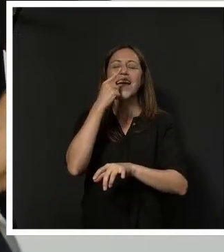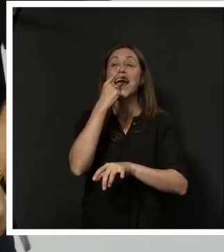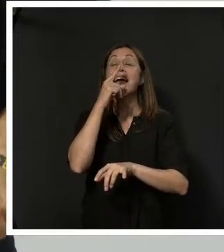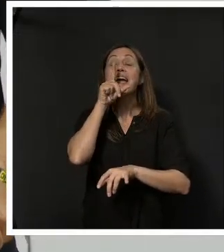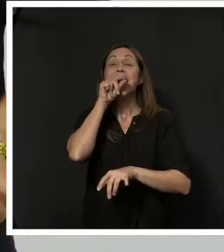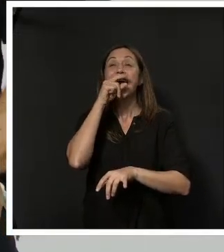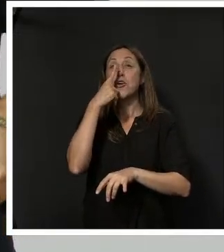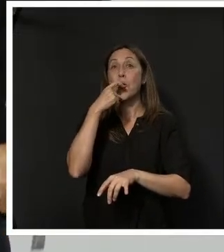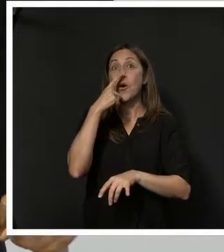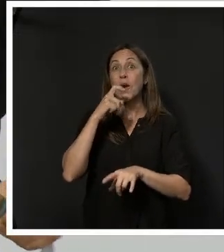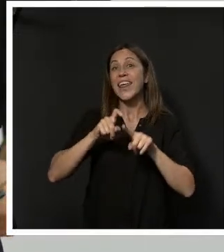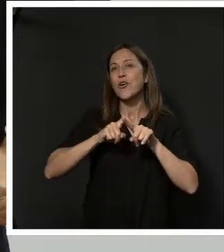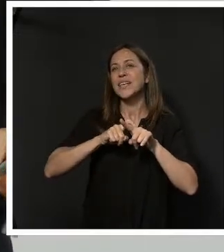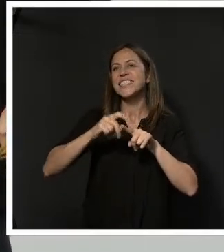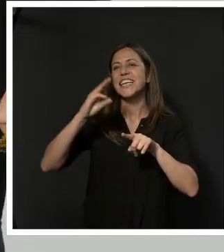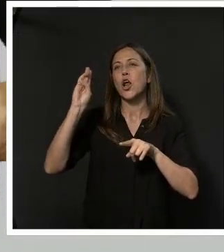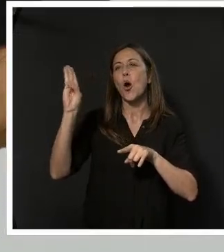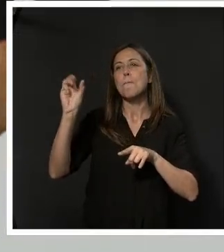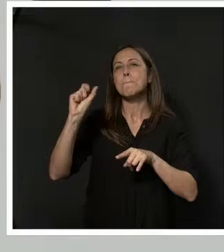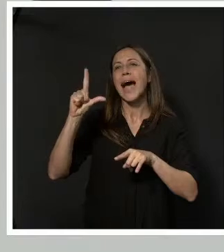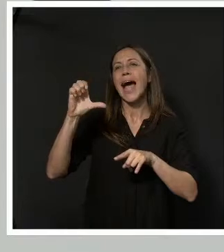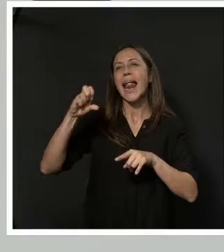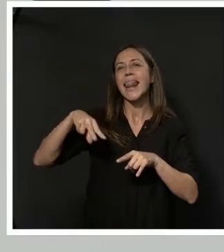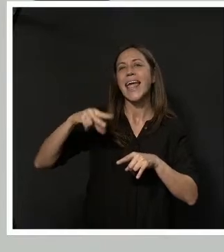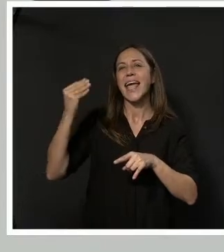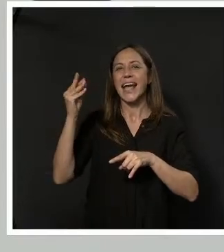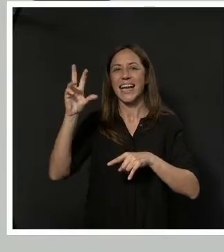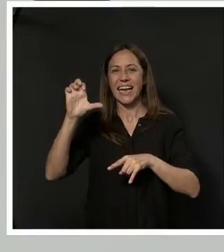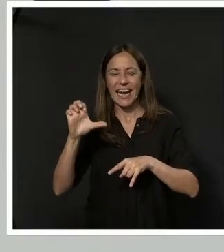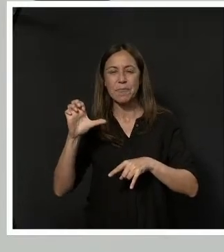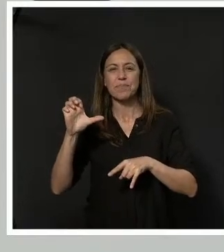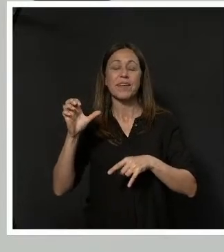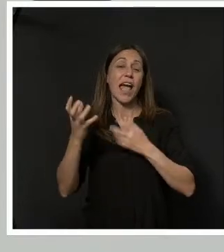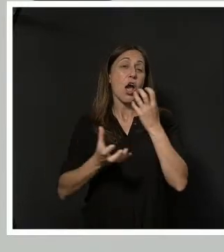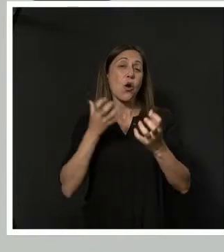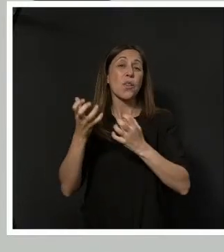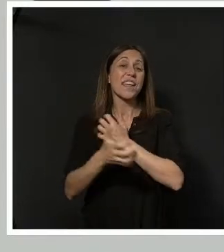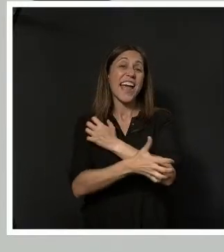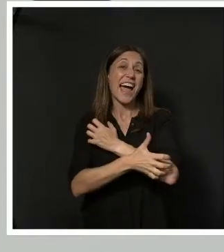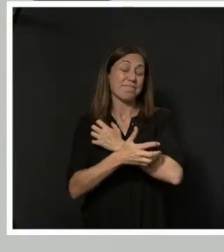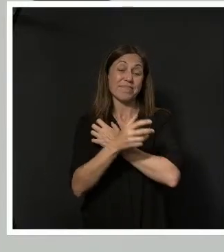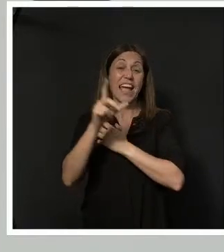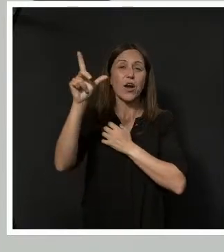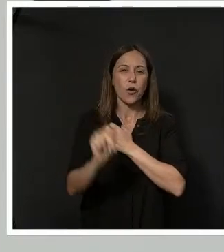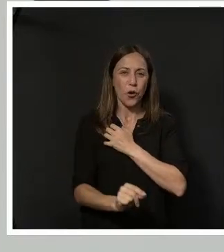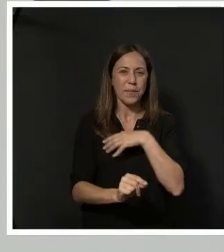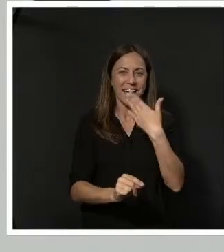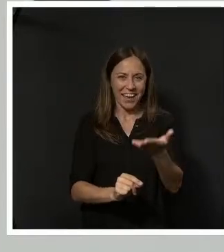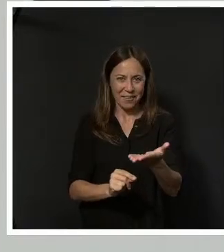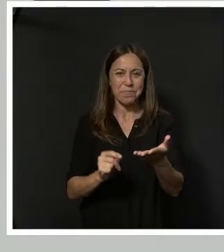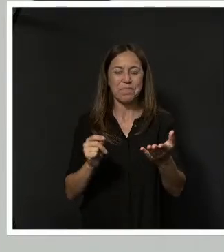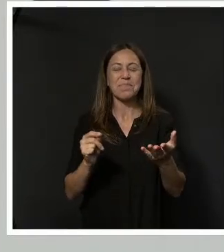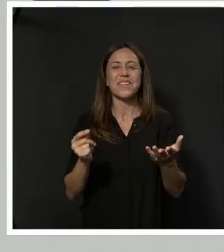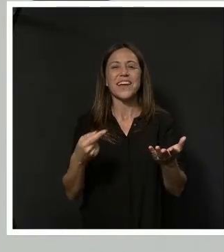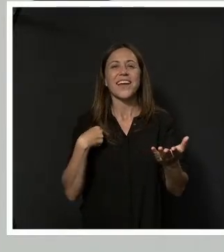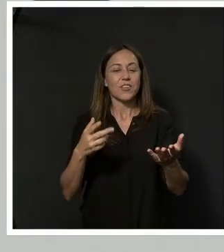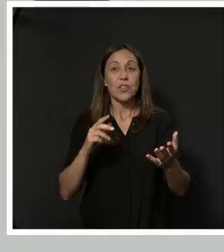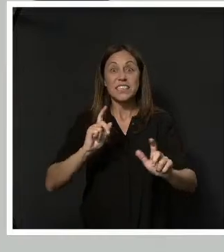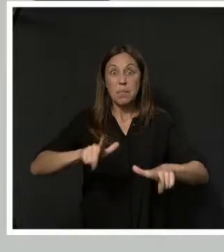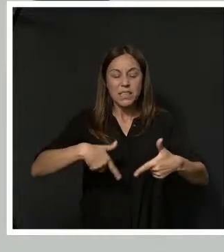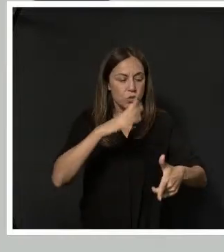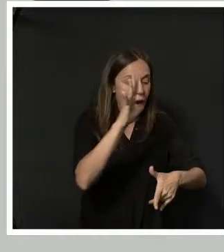el estilo del palenque y acababan eran cosas de la